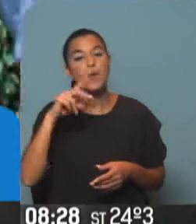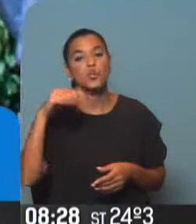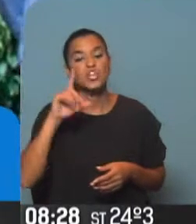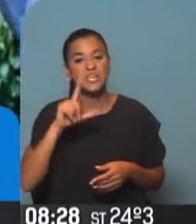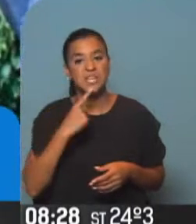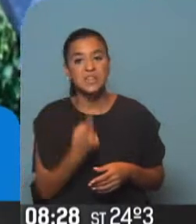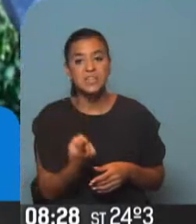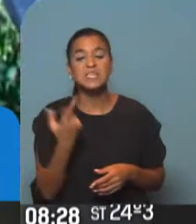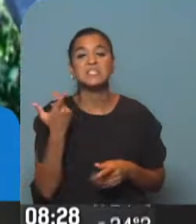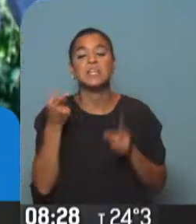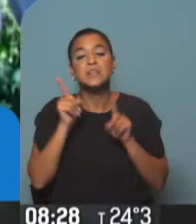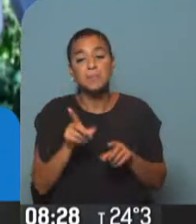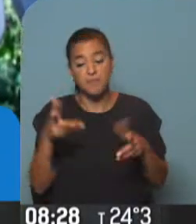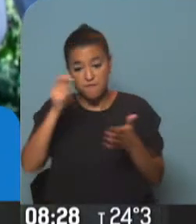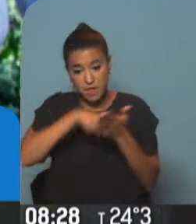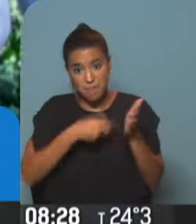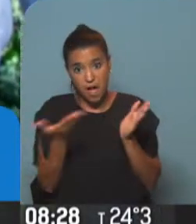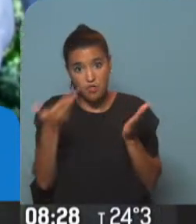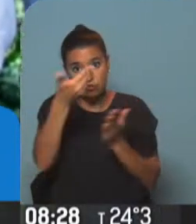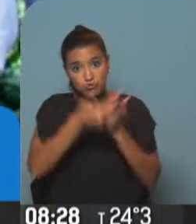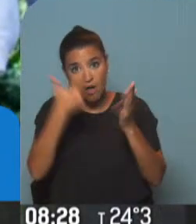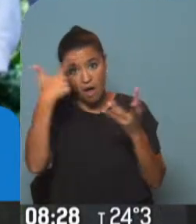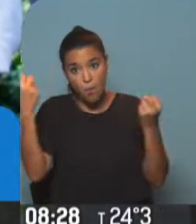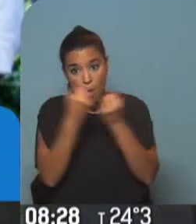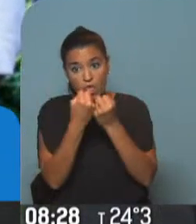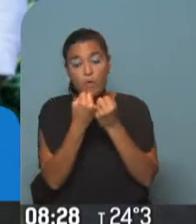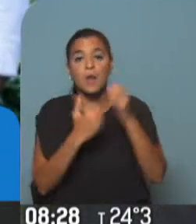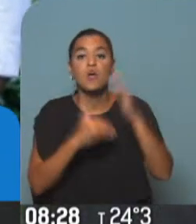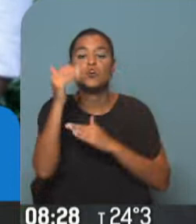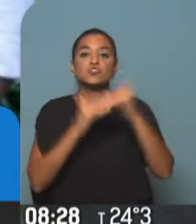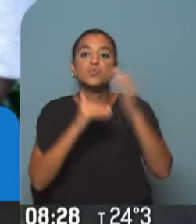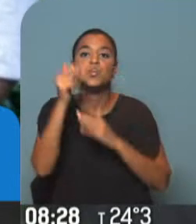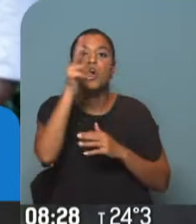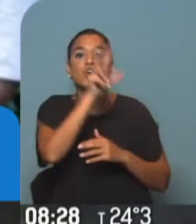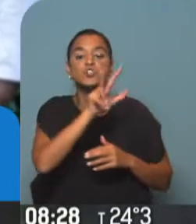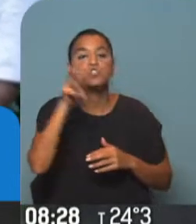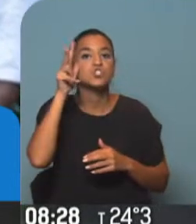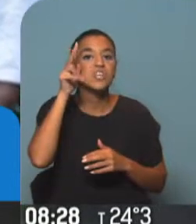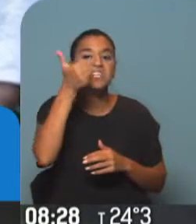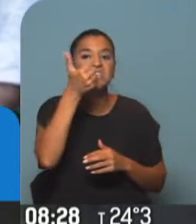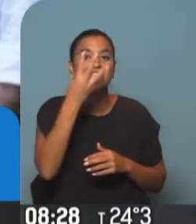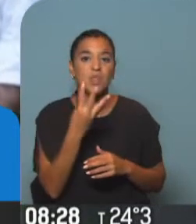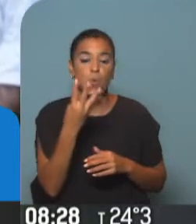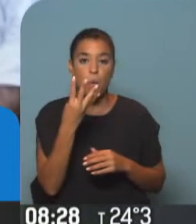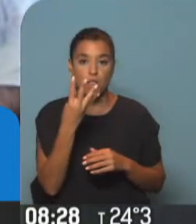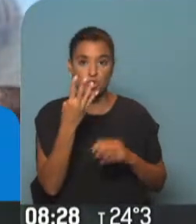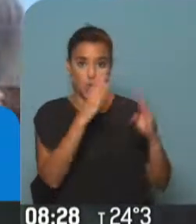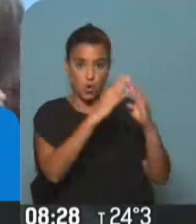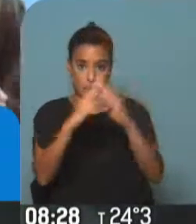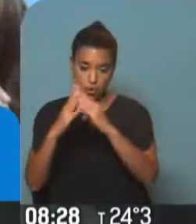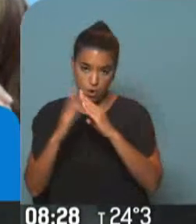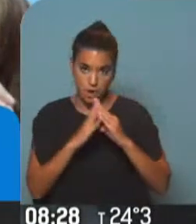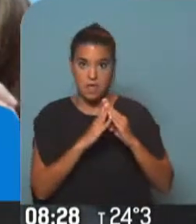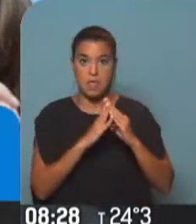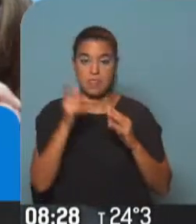michetti el gobernador passalacqua firmaron convenios para construir 864 viviendas de madera en misiones y